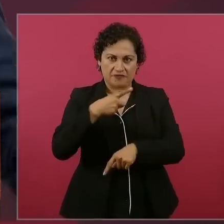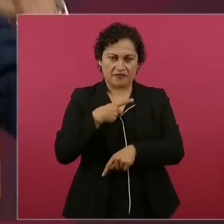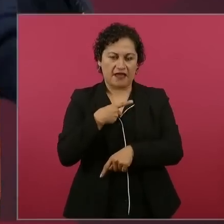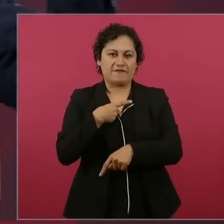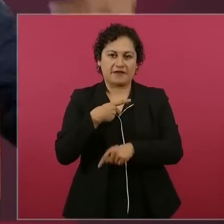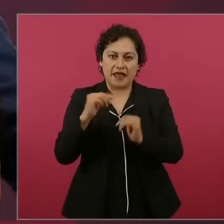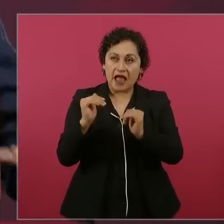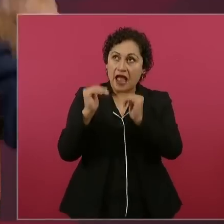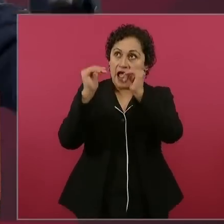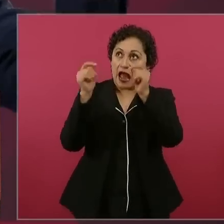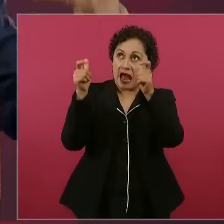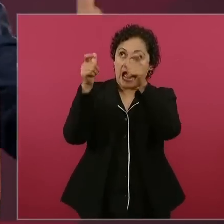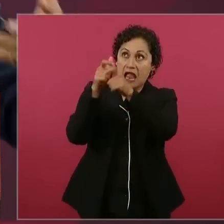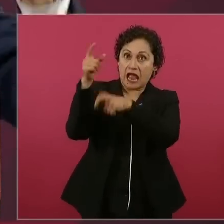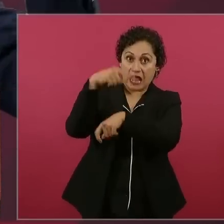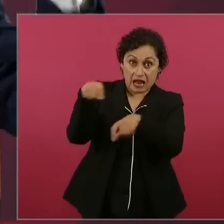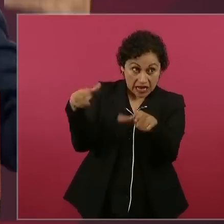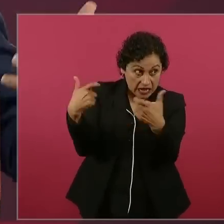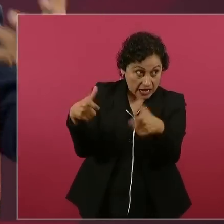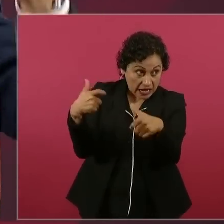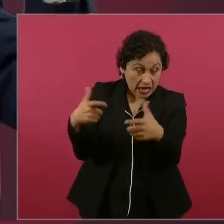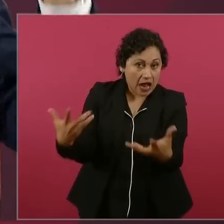a los de arriba para que